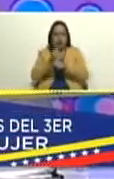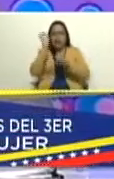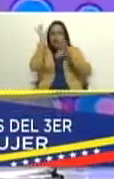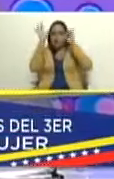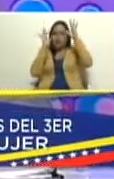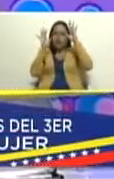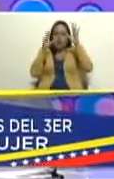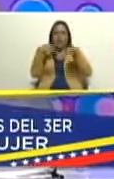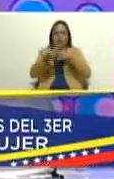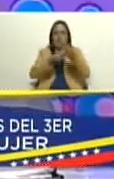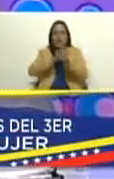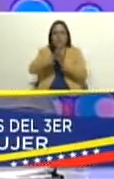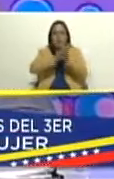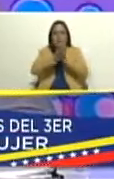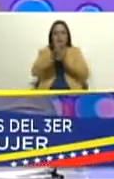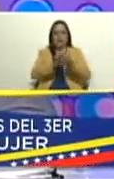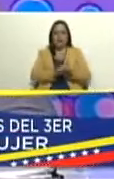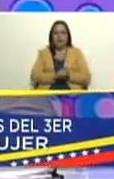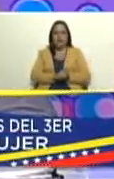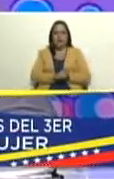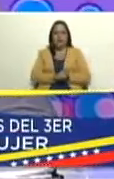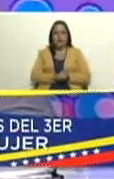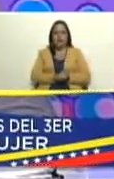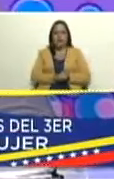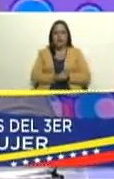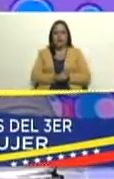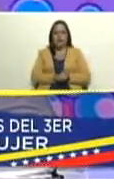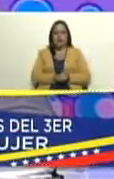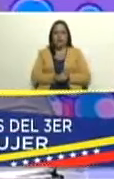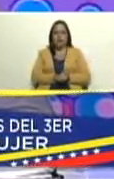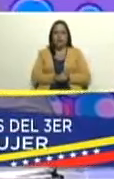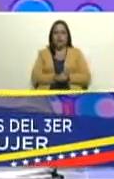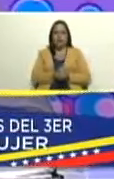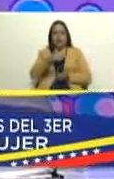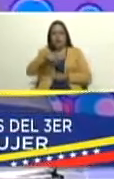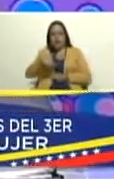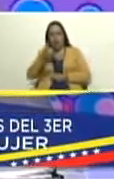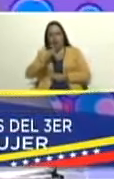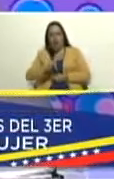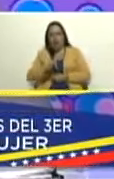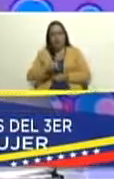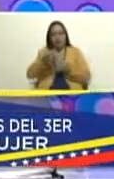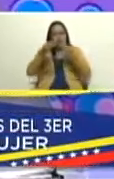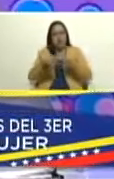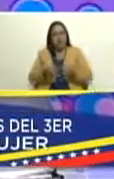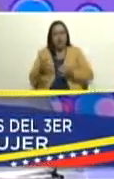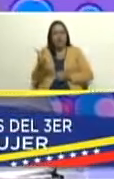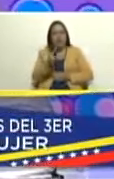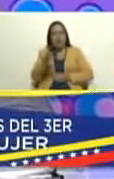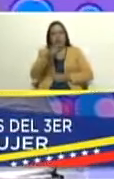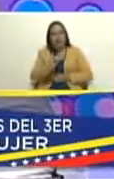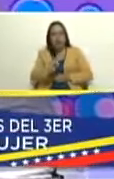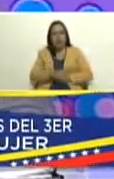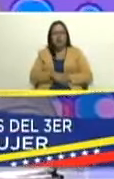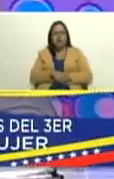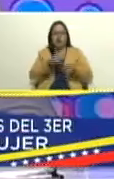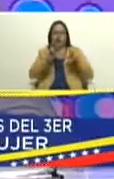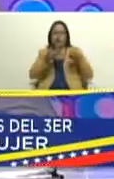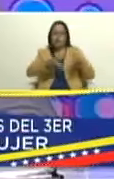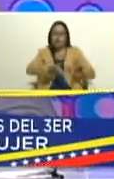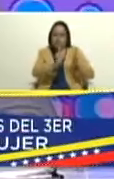quienes emprenden. Y uno va confirmando que Venezuela ha tomado un nuevo